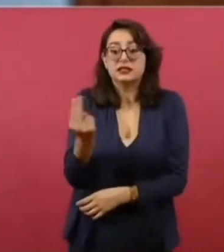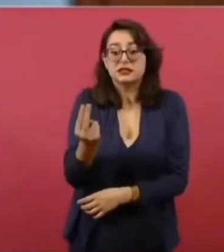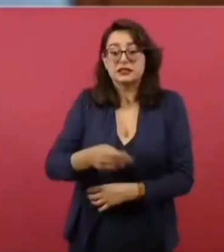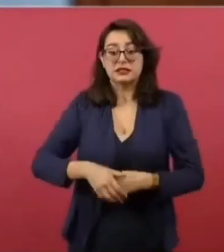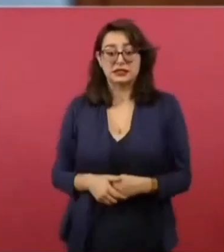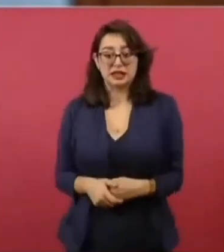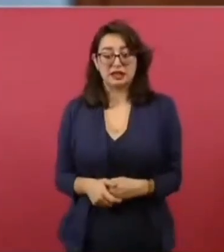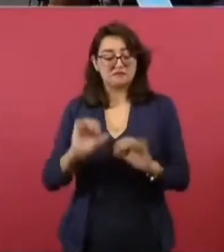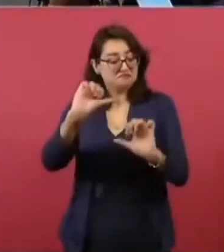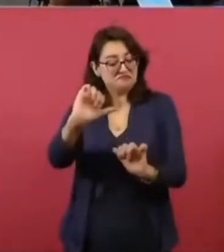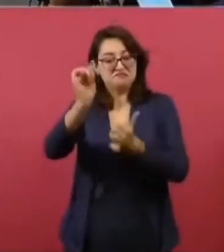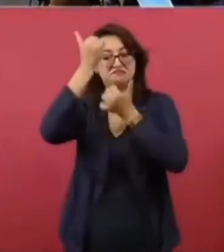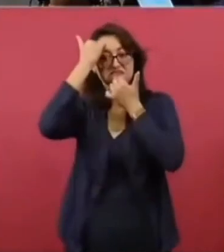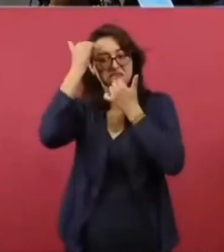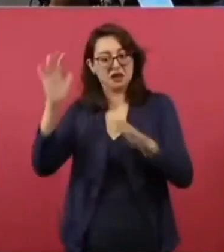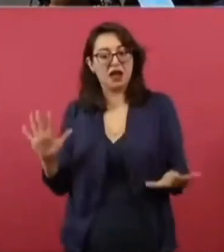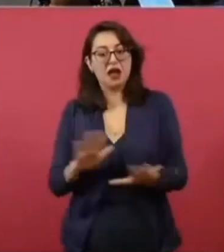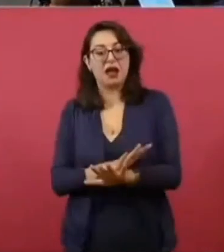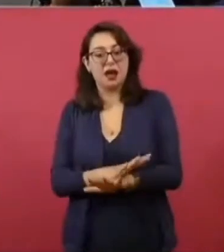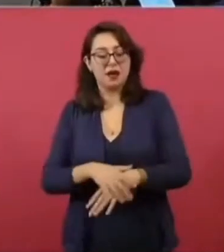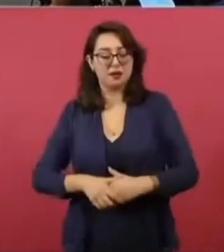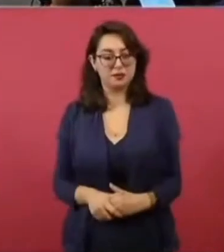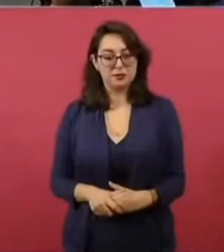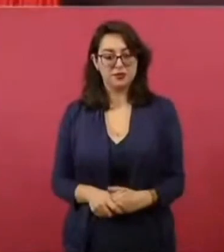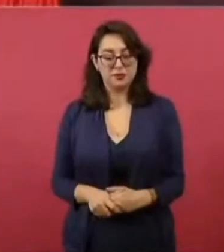sentencia, ni siquiera